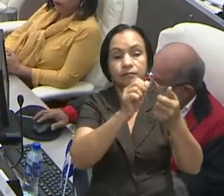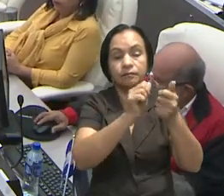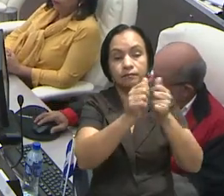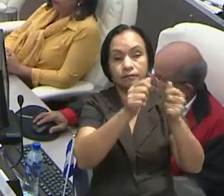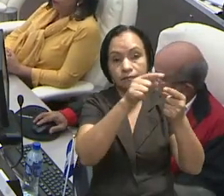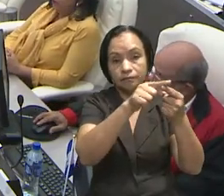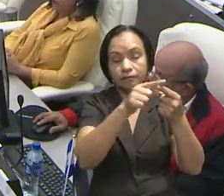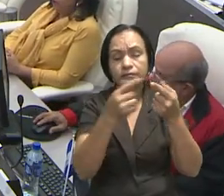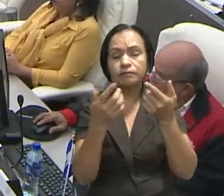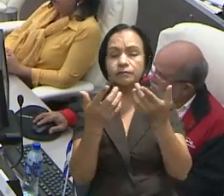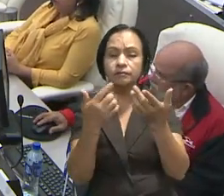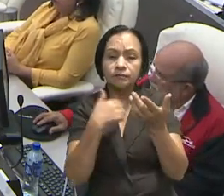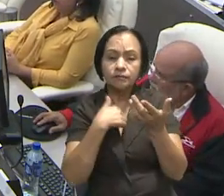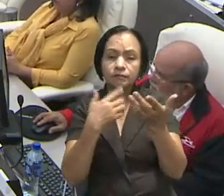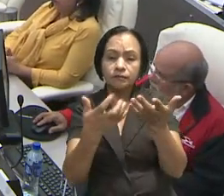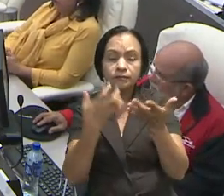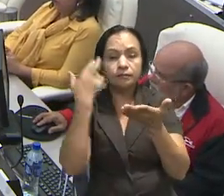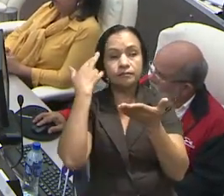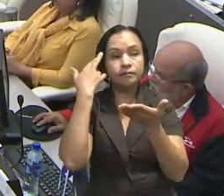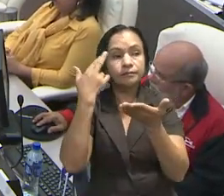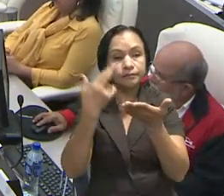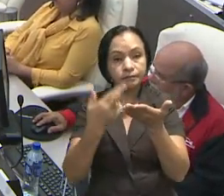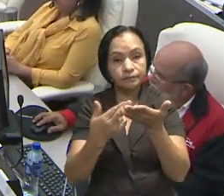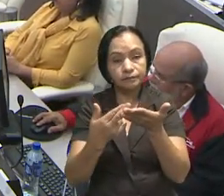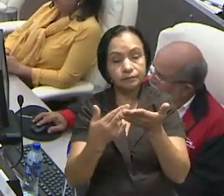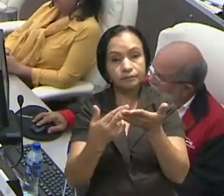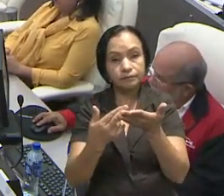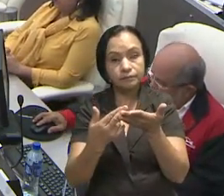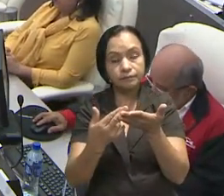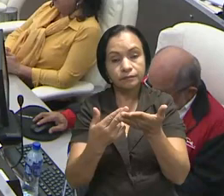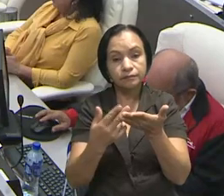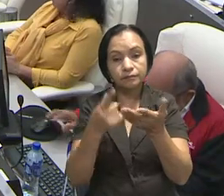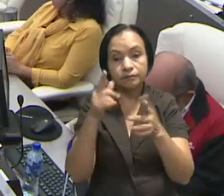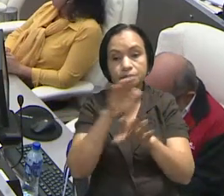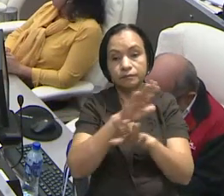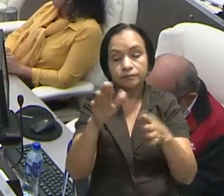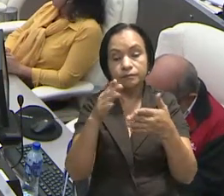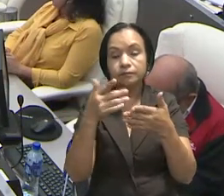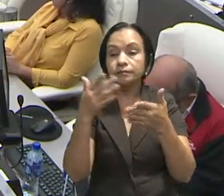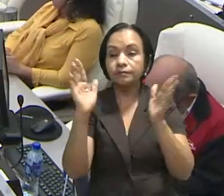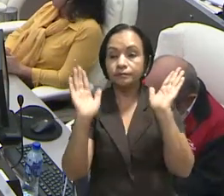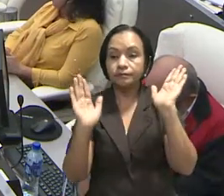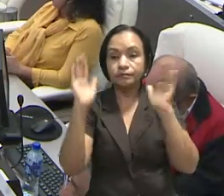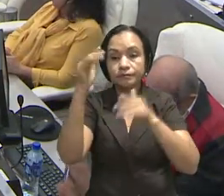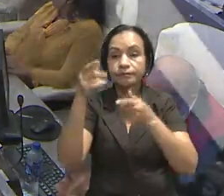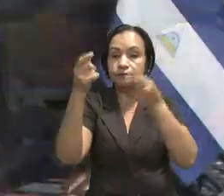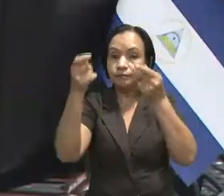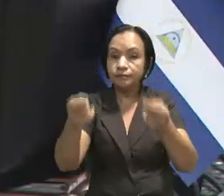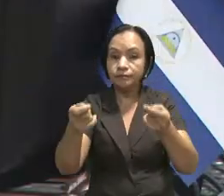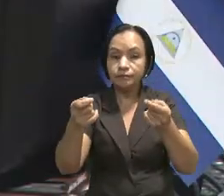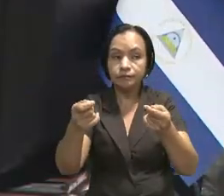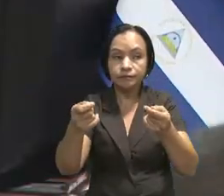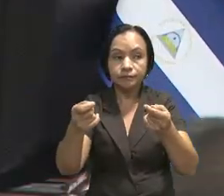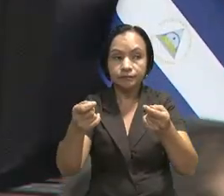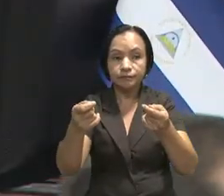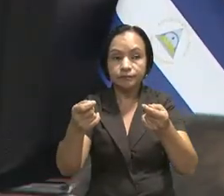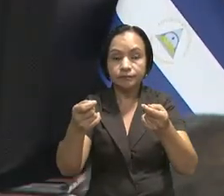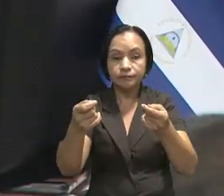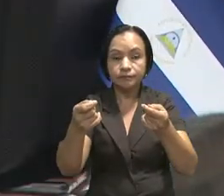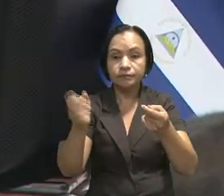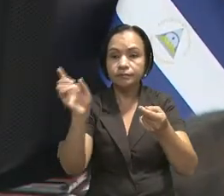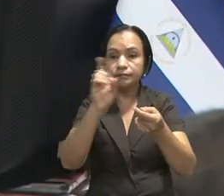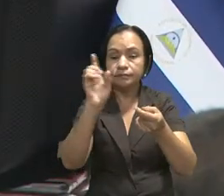Yo solo quería recordarnos que uno de sus últimos reconocimientos fue que en el